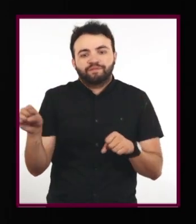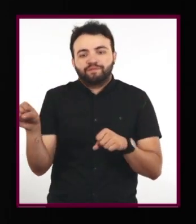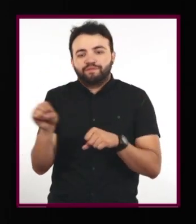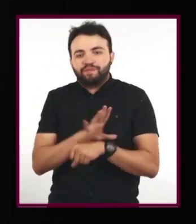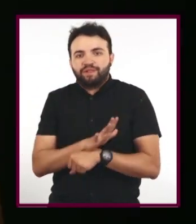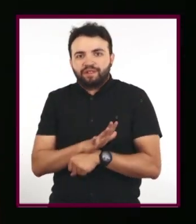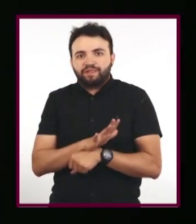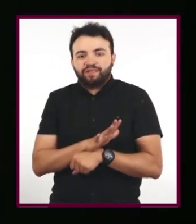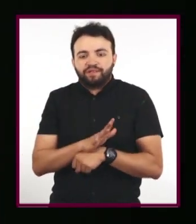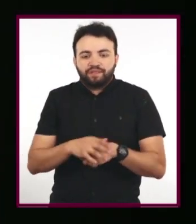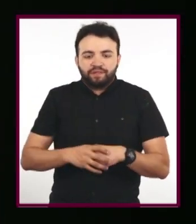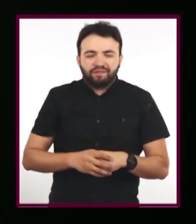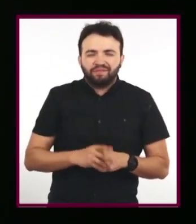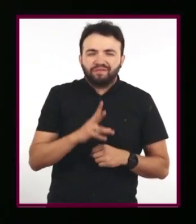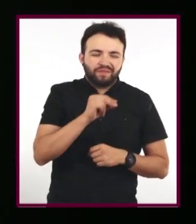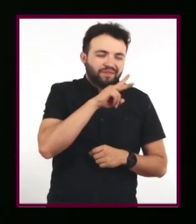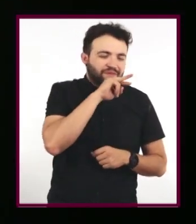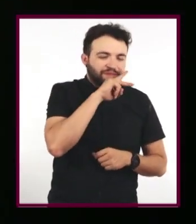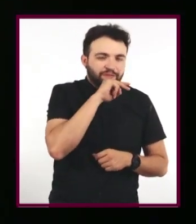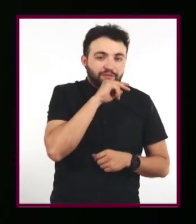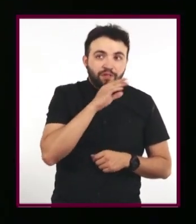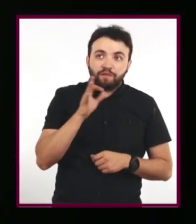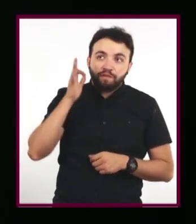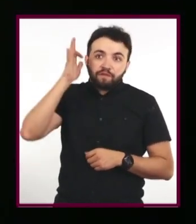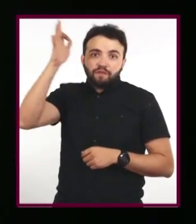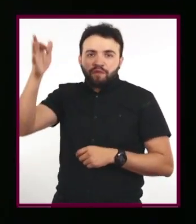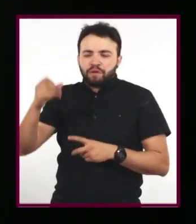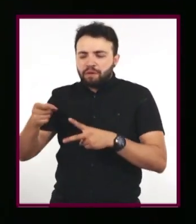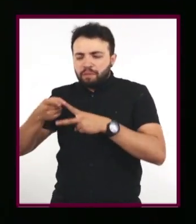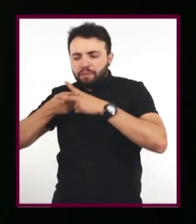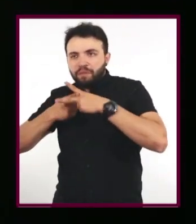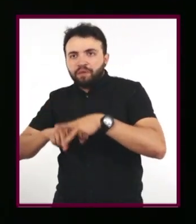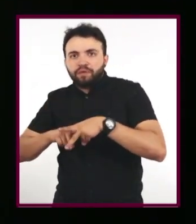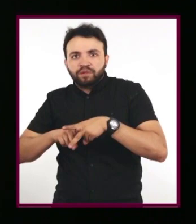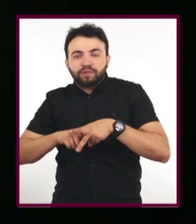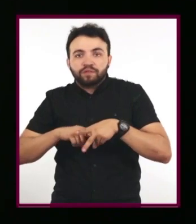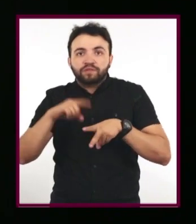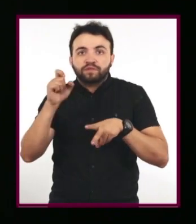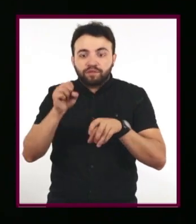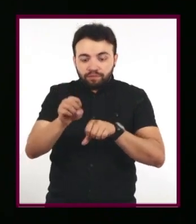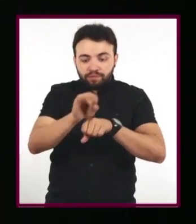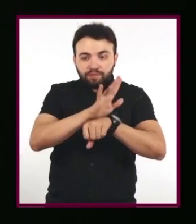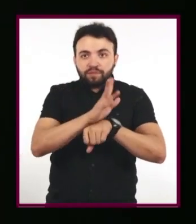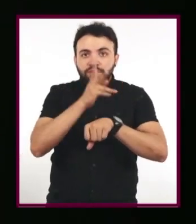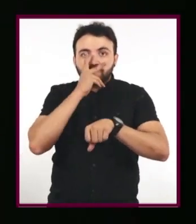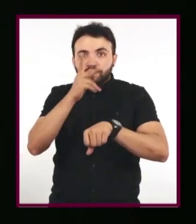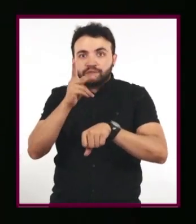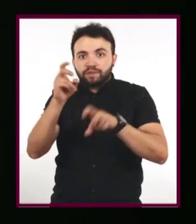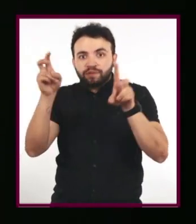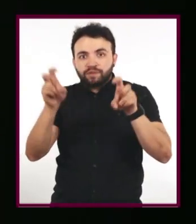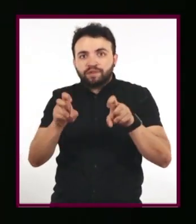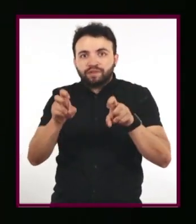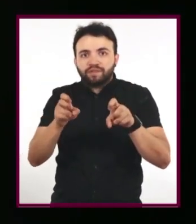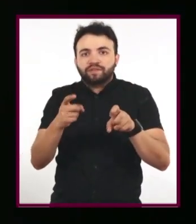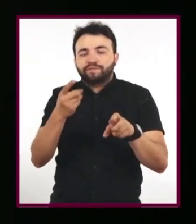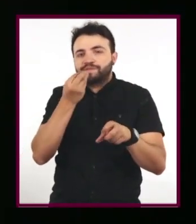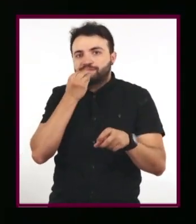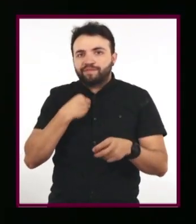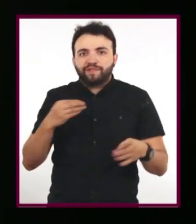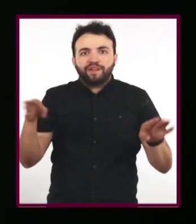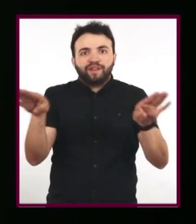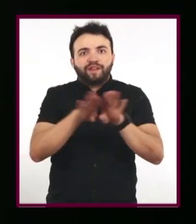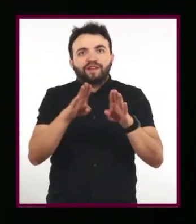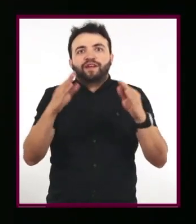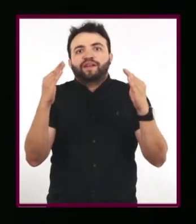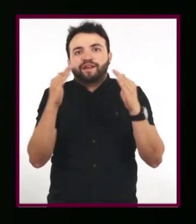Pandemia. Ni te preocupes, Dari. En el futuro, al principio, nadie le va a caer el 20 sobre lo que quiere decir esta palabra. Vas a tener que encerrarte en la casa. Vas a